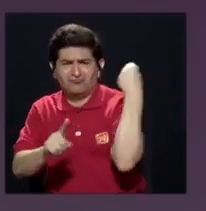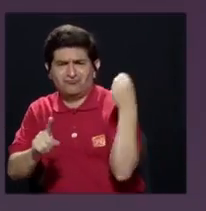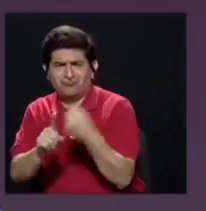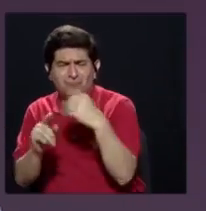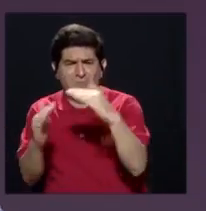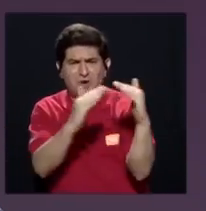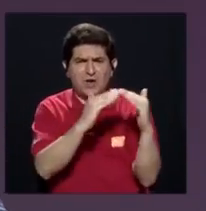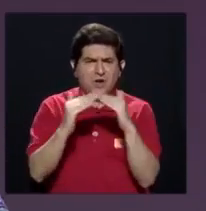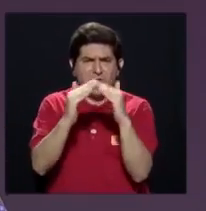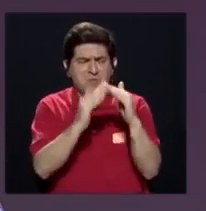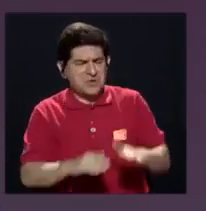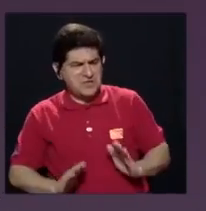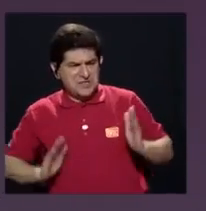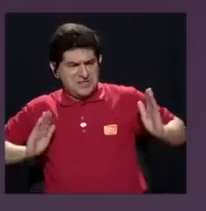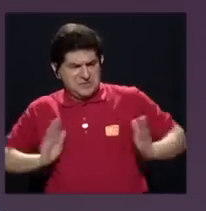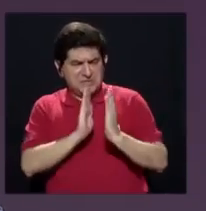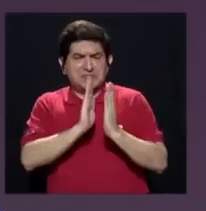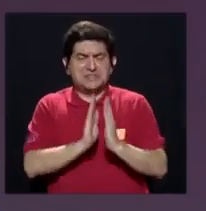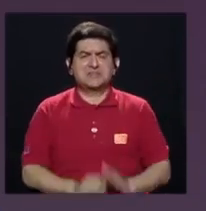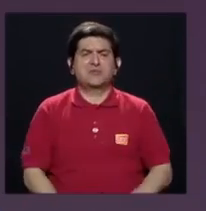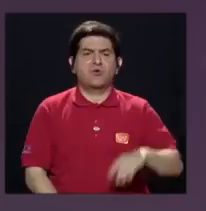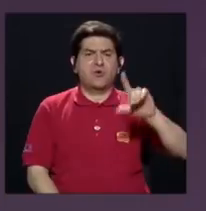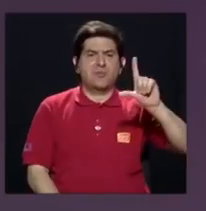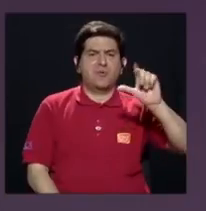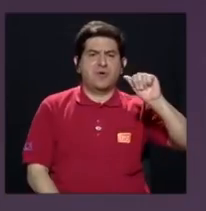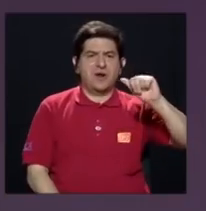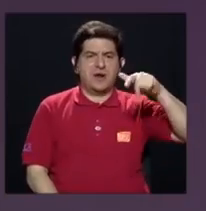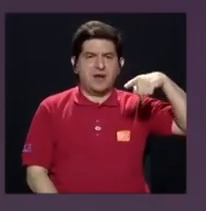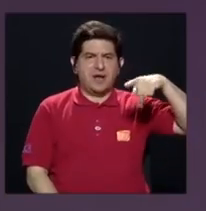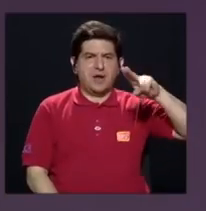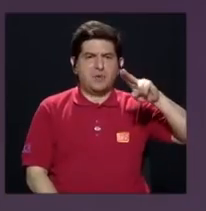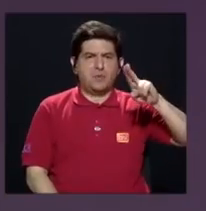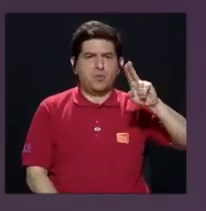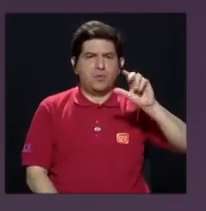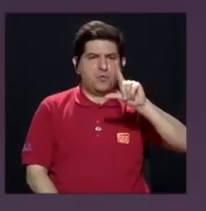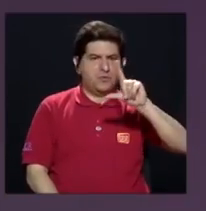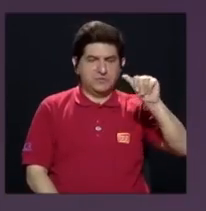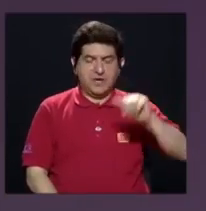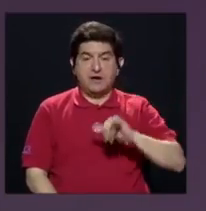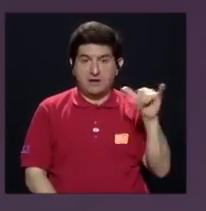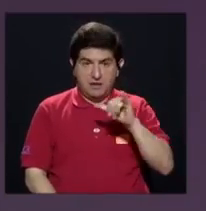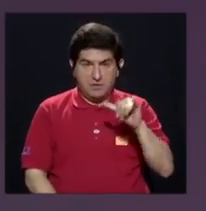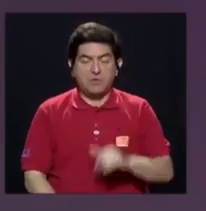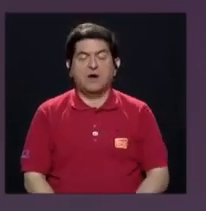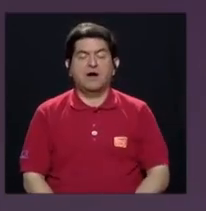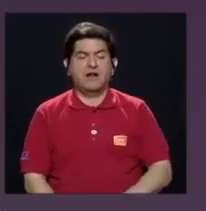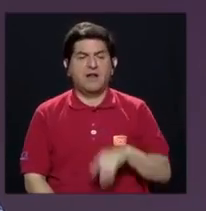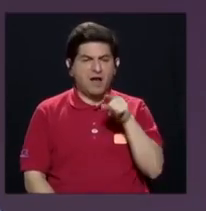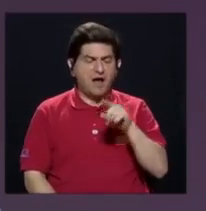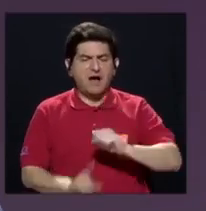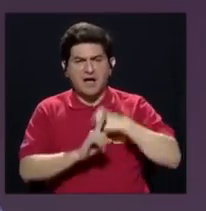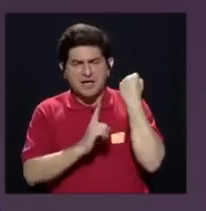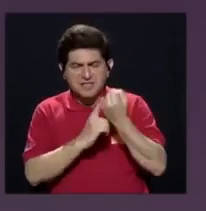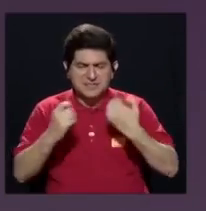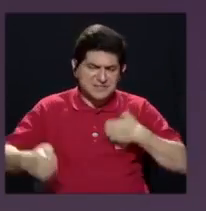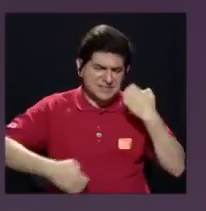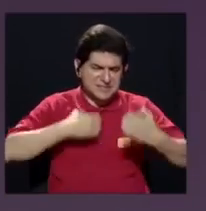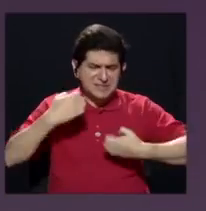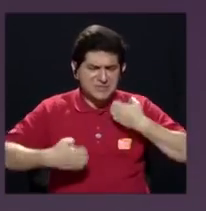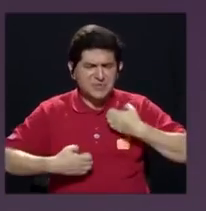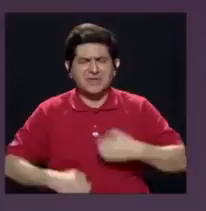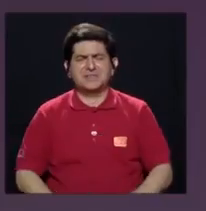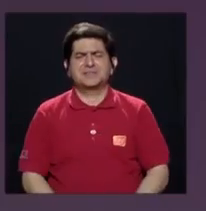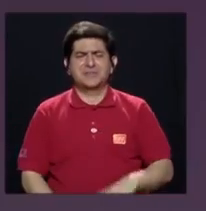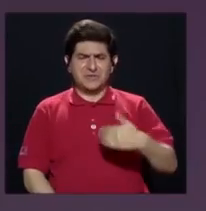comunidades en resistencia como la puya también nos empiezan a convocar para acompañar el estado emocional y la crisis